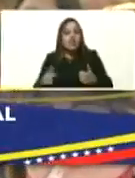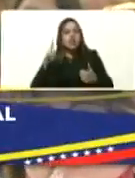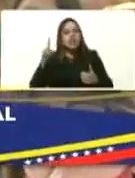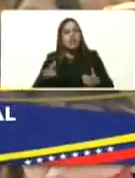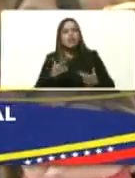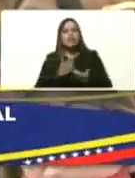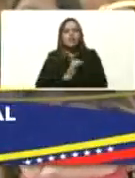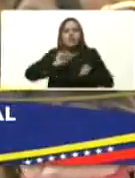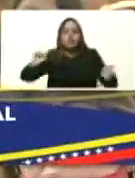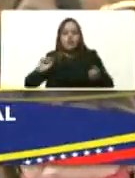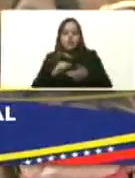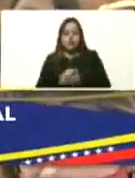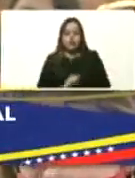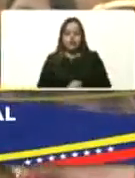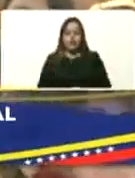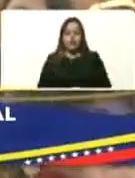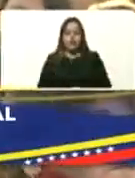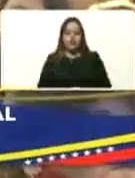emancipación.